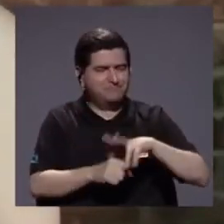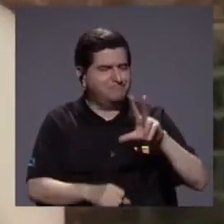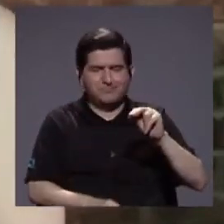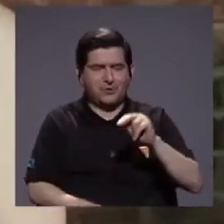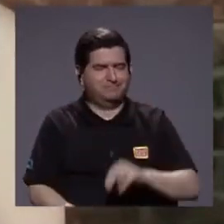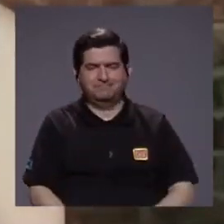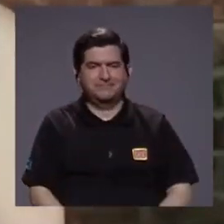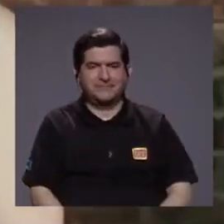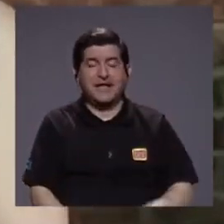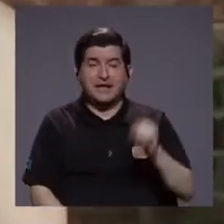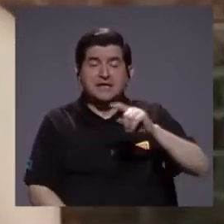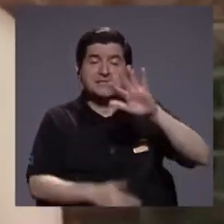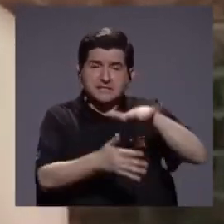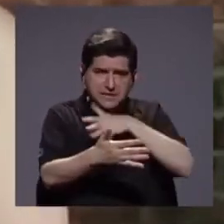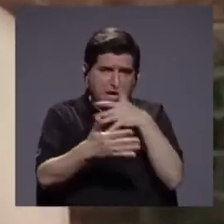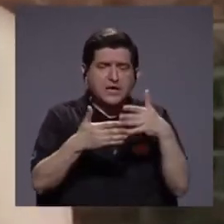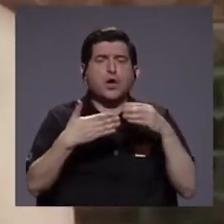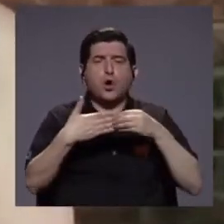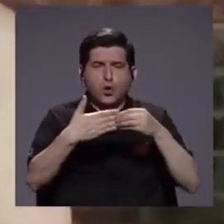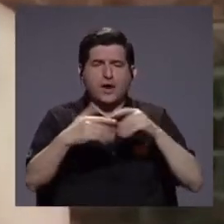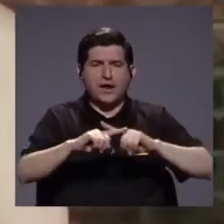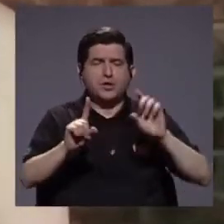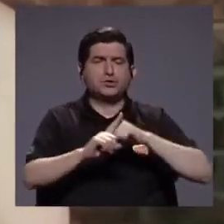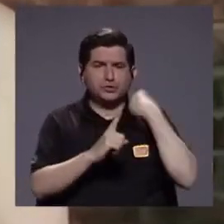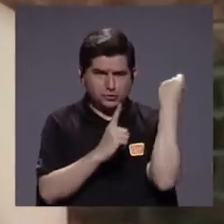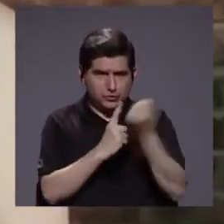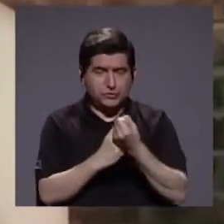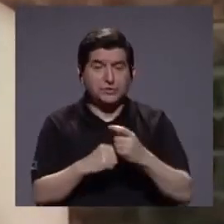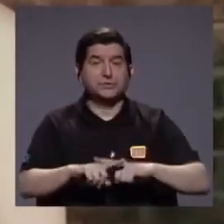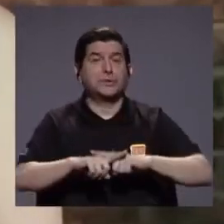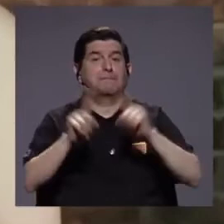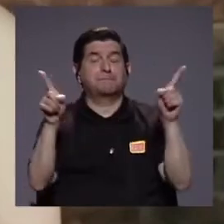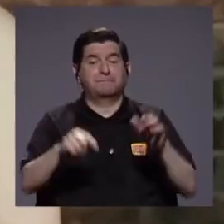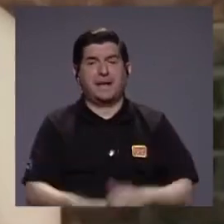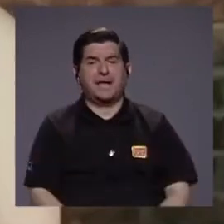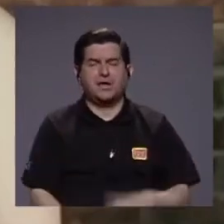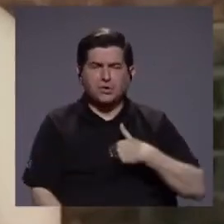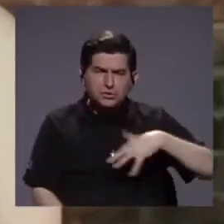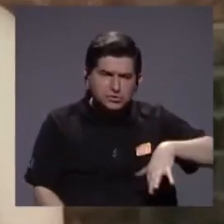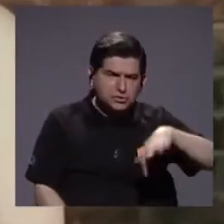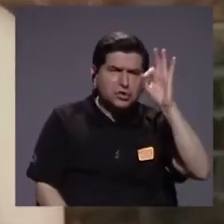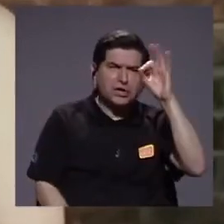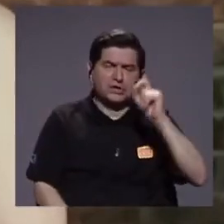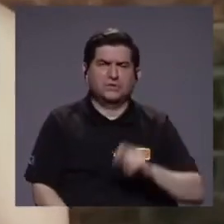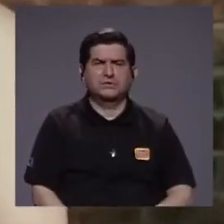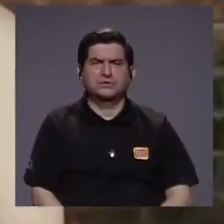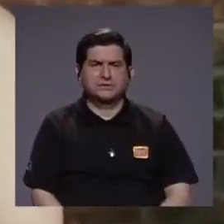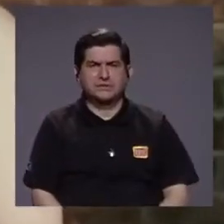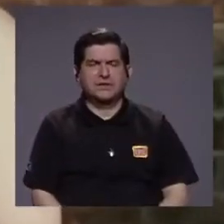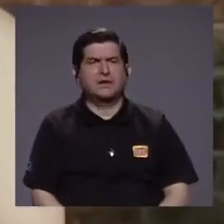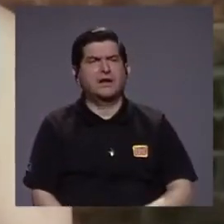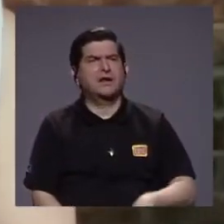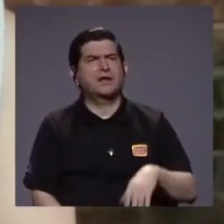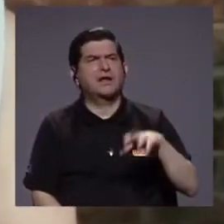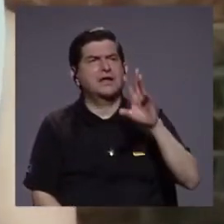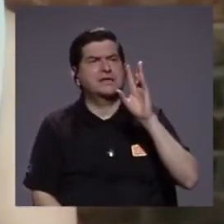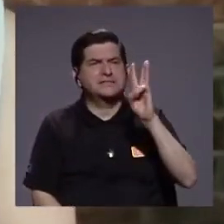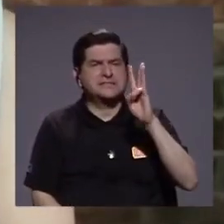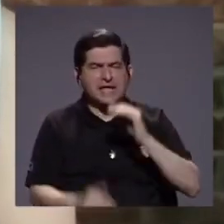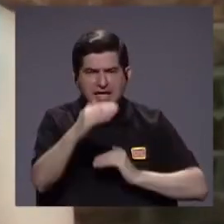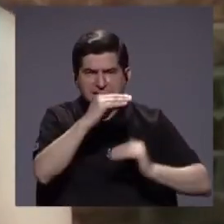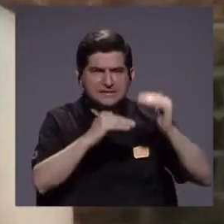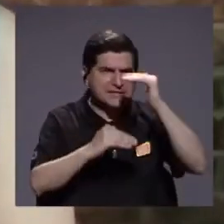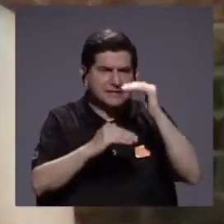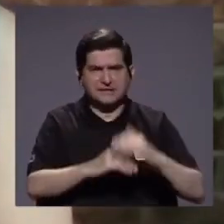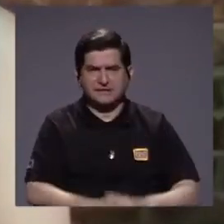y tendría que haber horarios flexibles y un montón de situaciones más. Pero fíjese que me encontré lo siguiente. Hay alrededor de